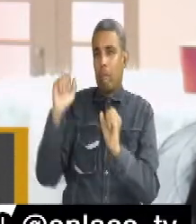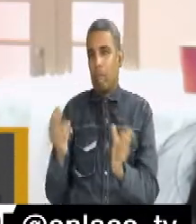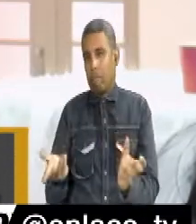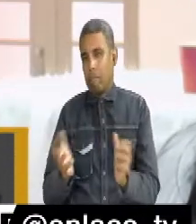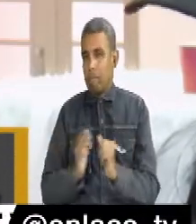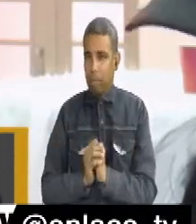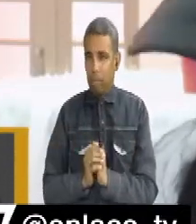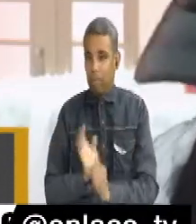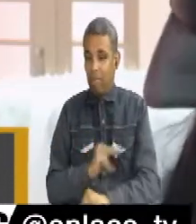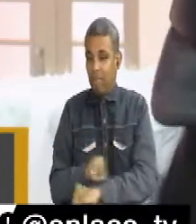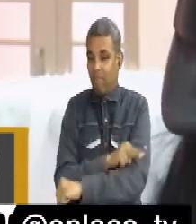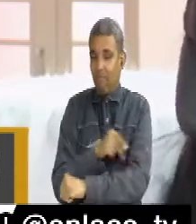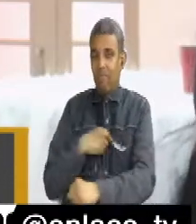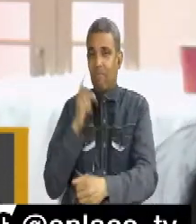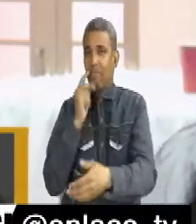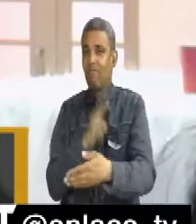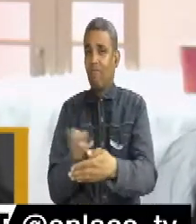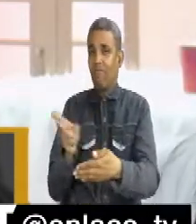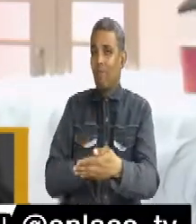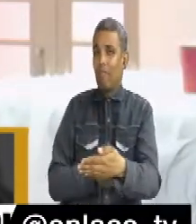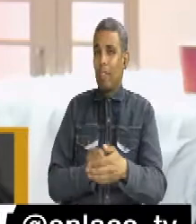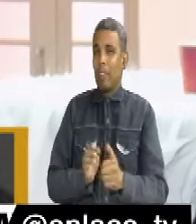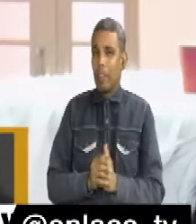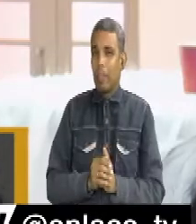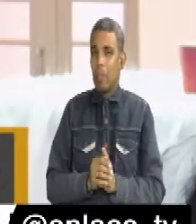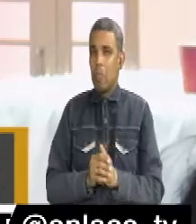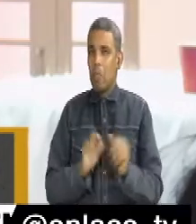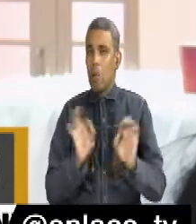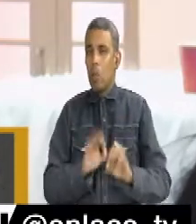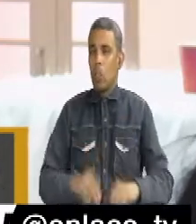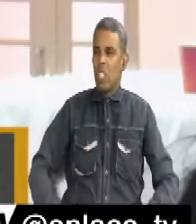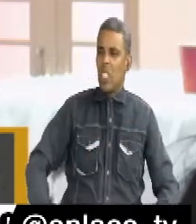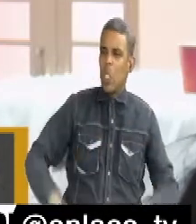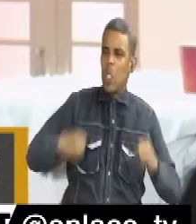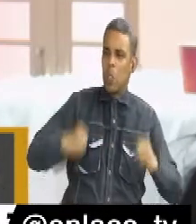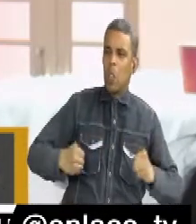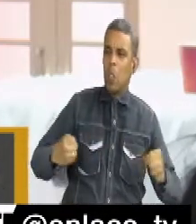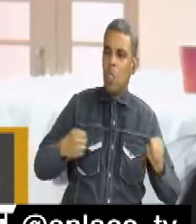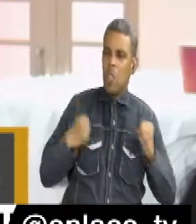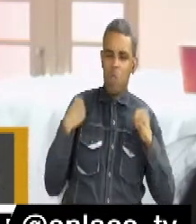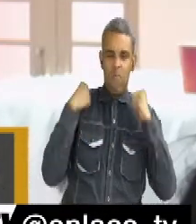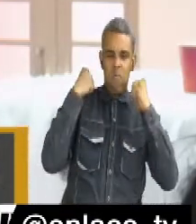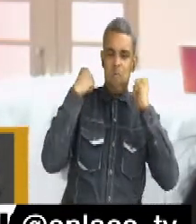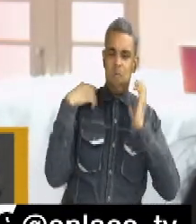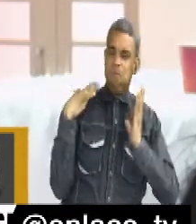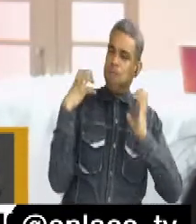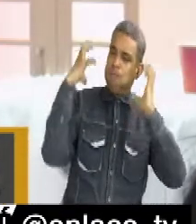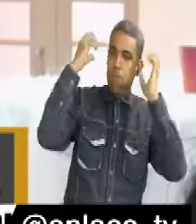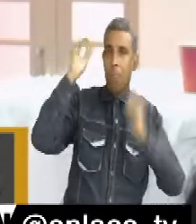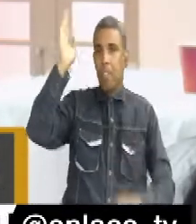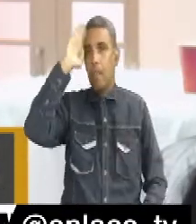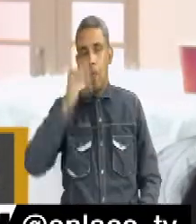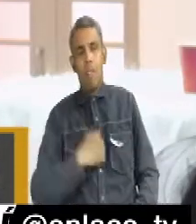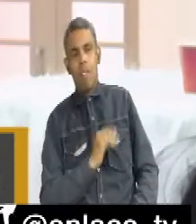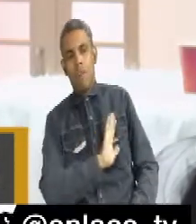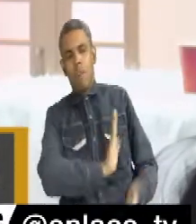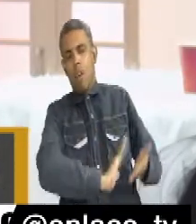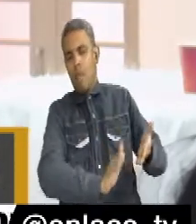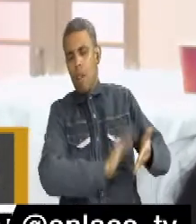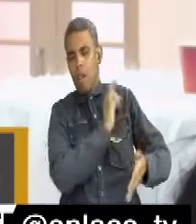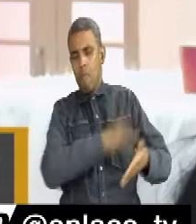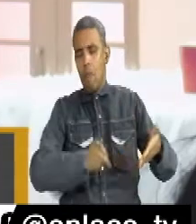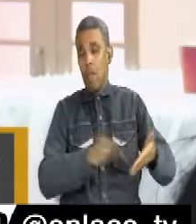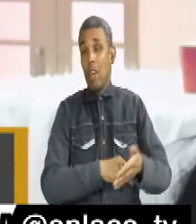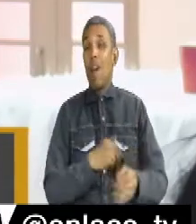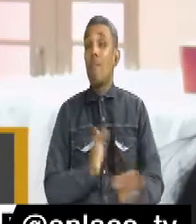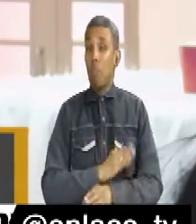personería municipal, podría exacerbar los ánimos cuando la policía vaya a entrar a prohibir que las comunidades